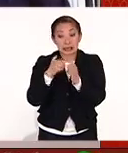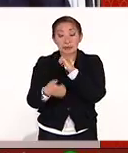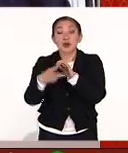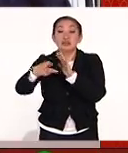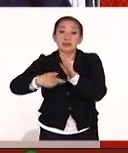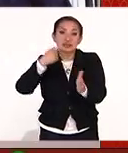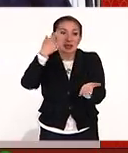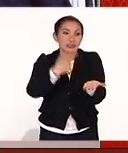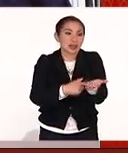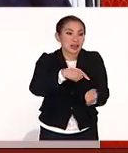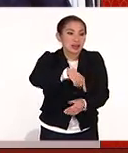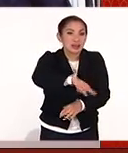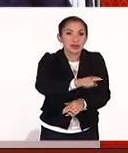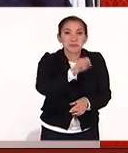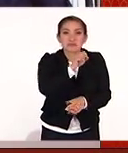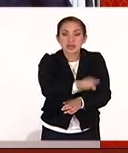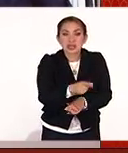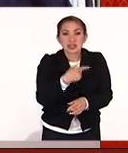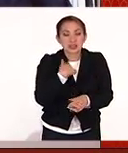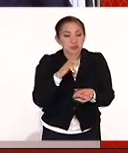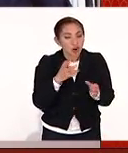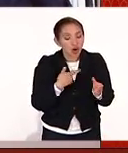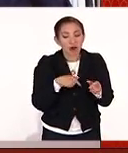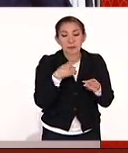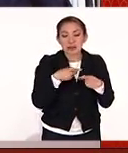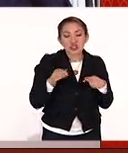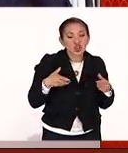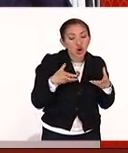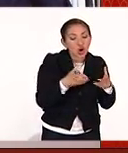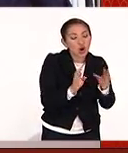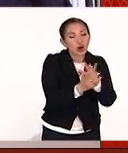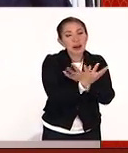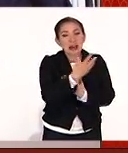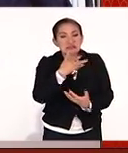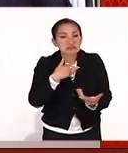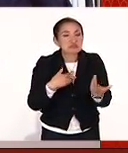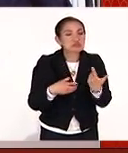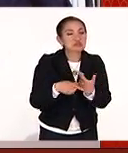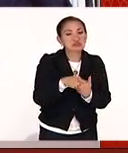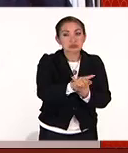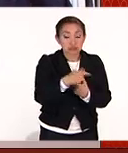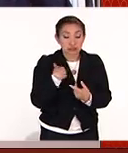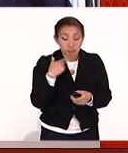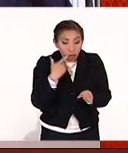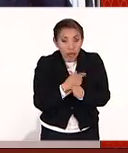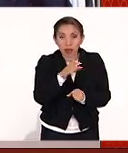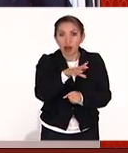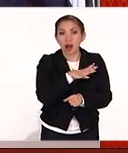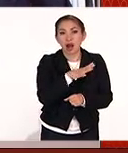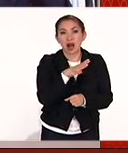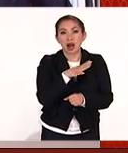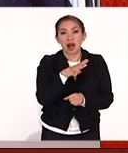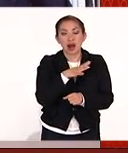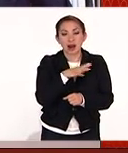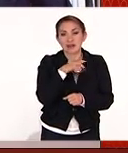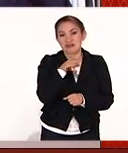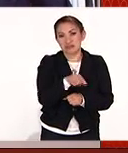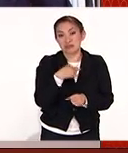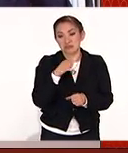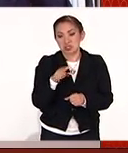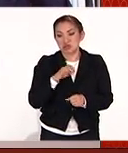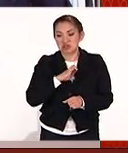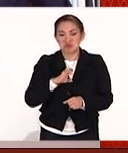vez en casa, otra vez arropado ahí entre las callejuelas y pues prácticamente confundidos entre